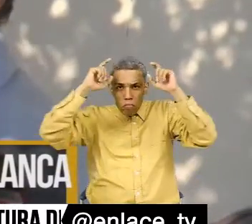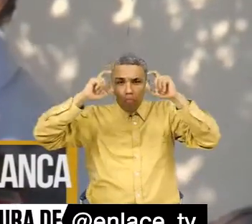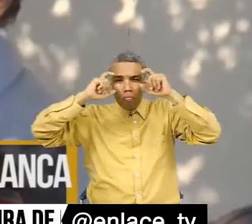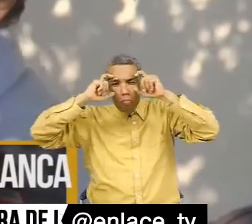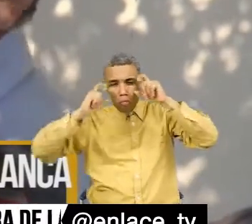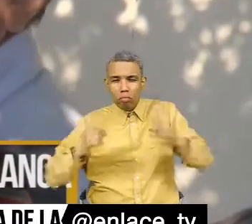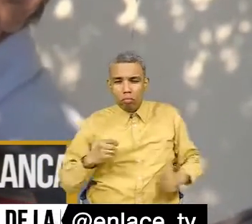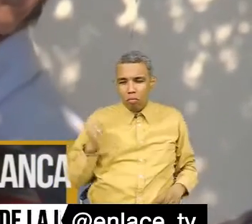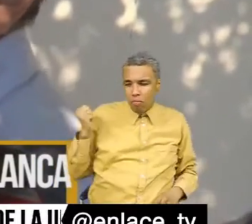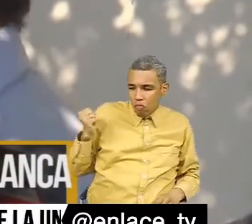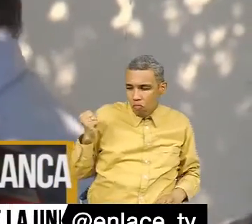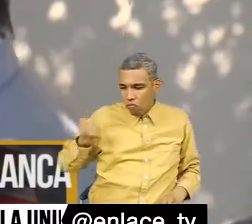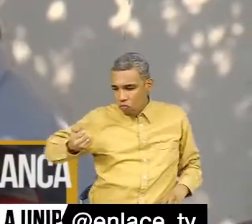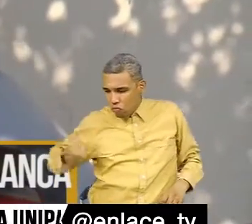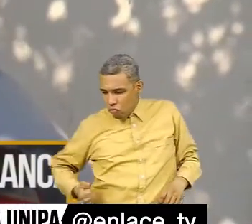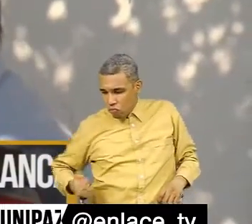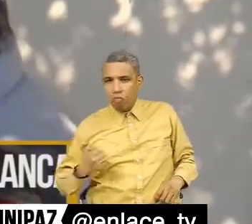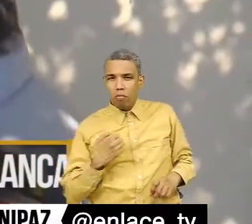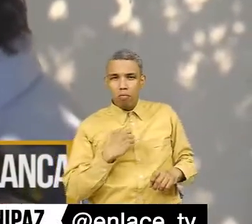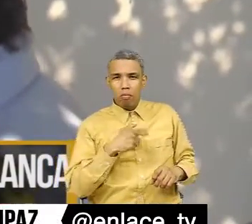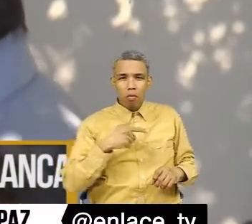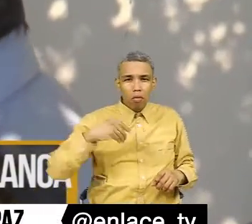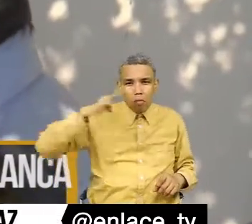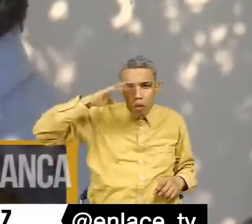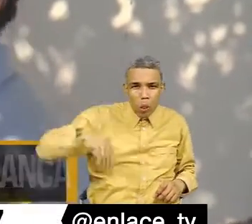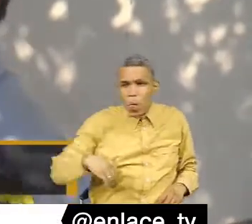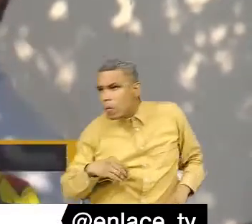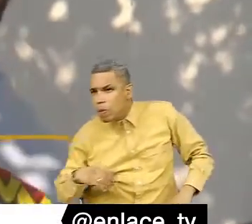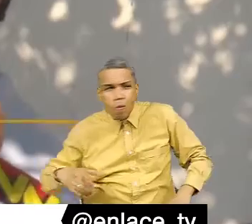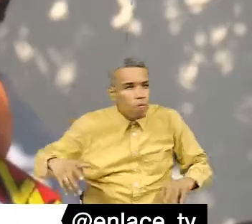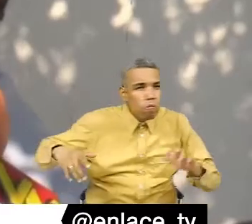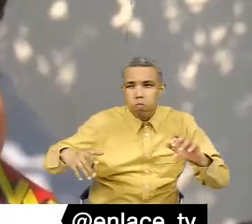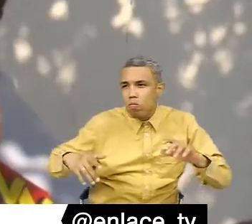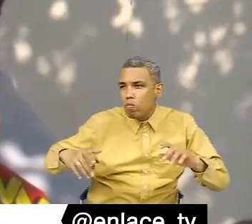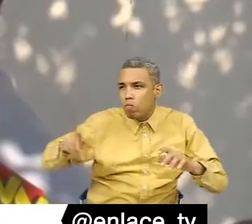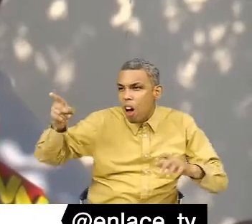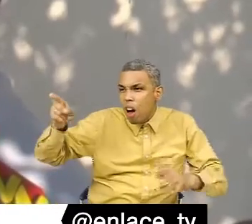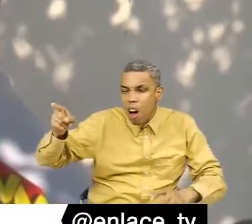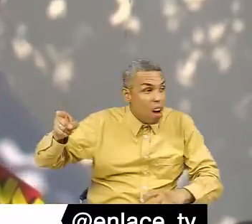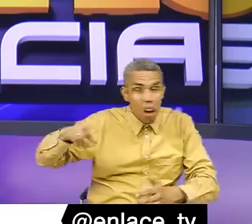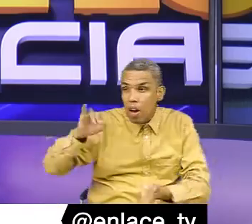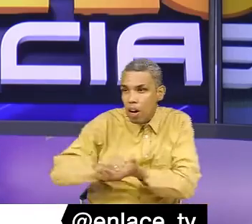que lleva y paró acá porque él venía acá a traerme la llave de la casa.